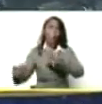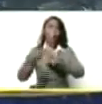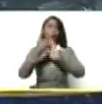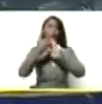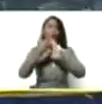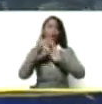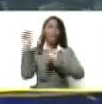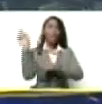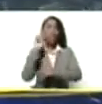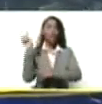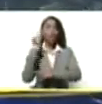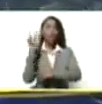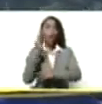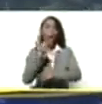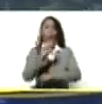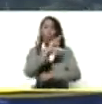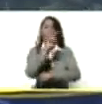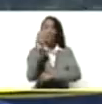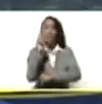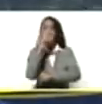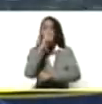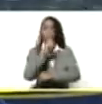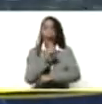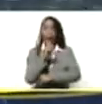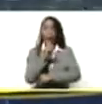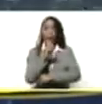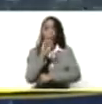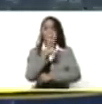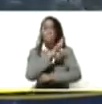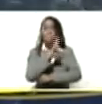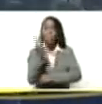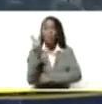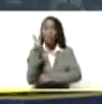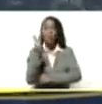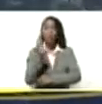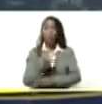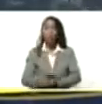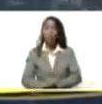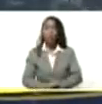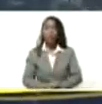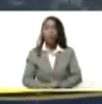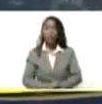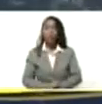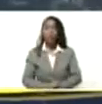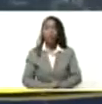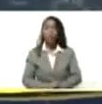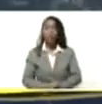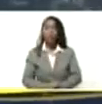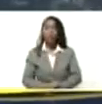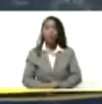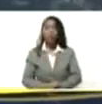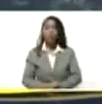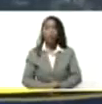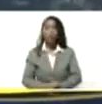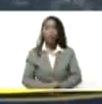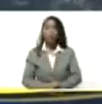de apoyo a los emprendedores y emprendedoras que ellos llaman la 4